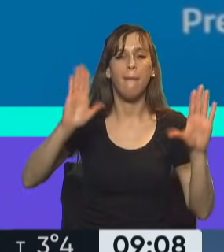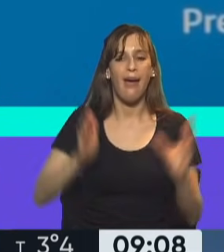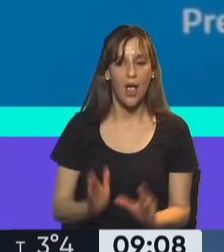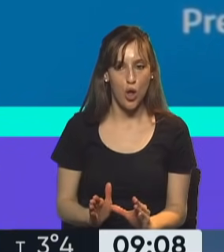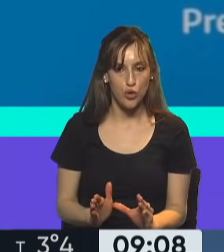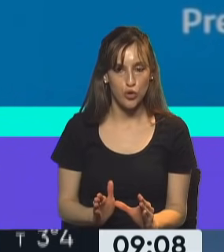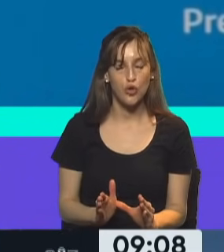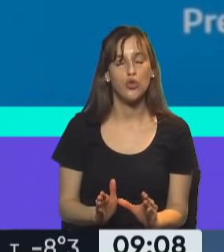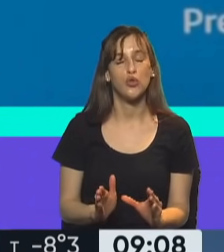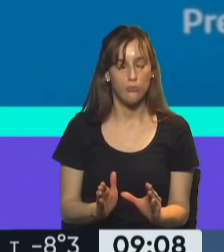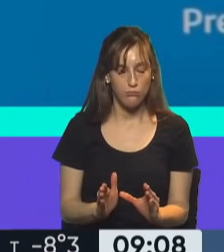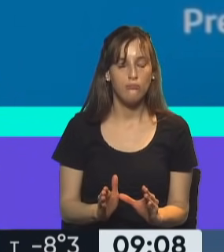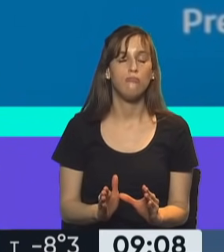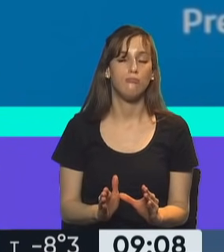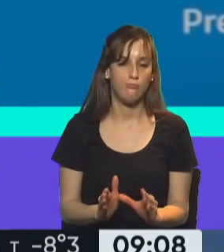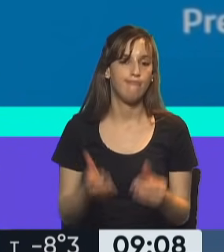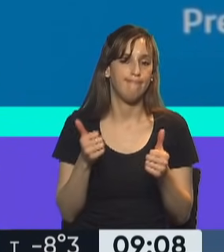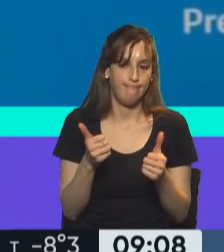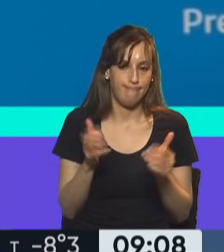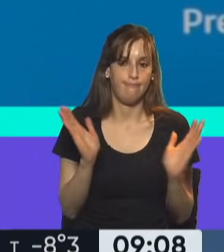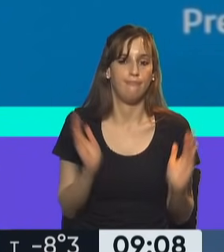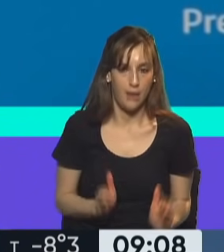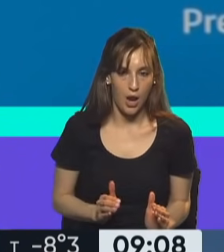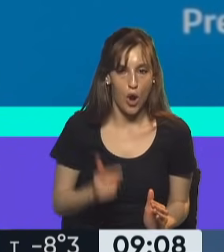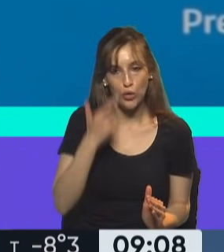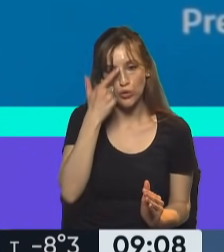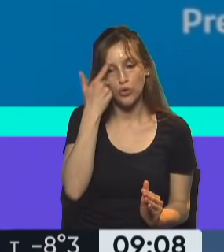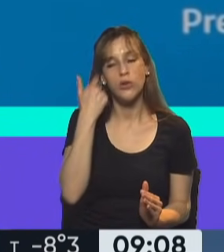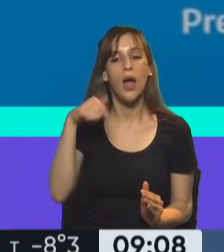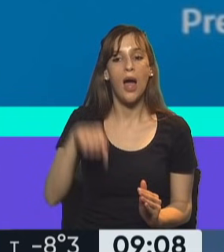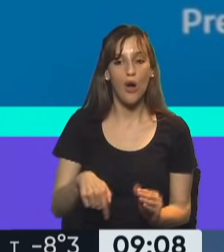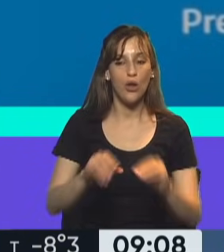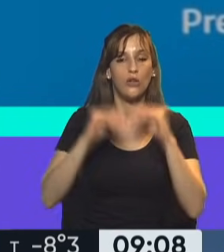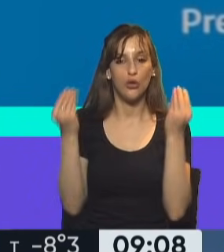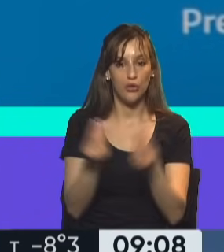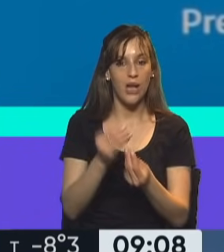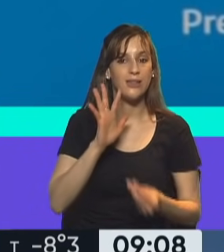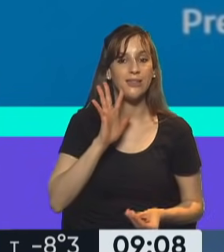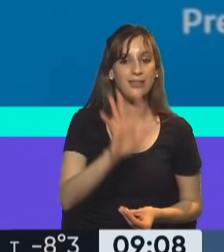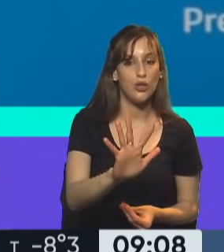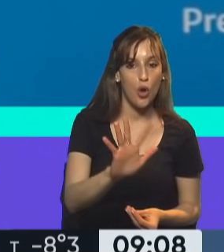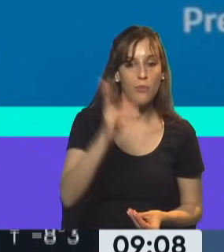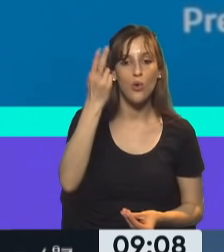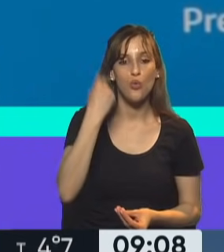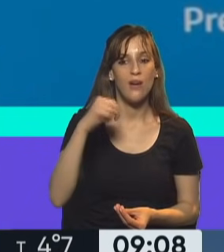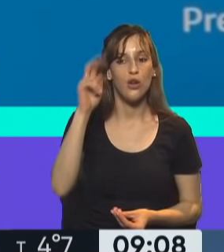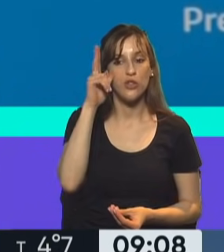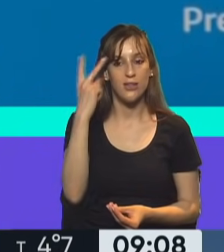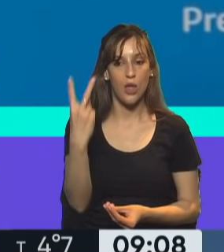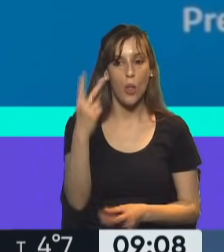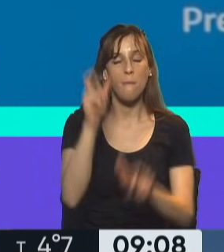de positividad también bajo, y estamos en 5.982 casos